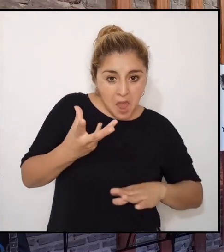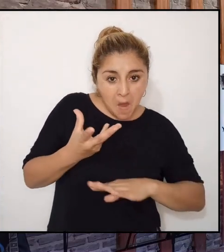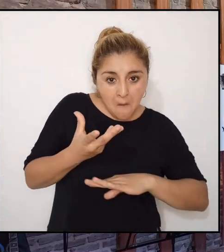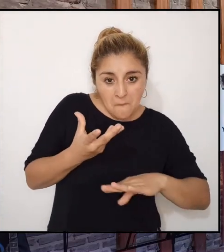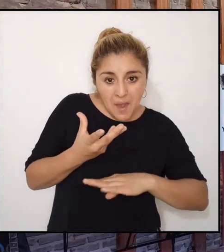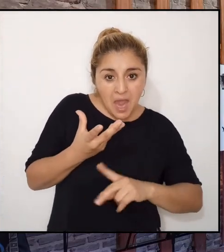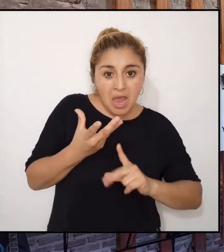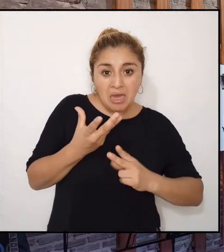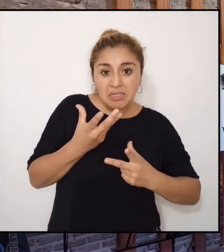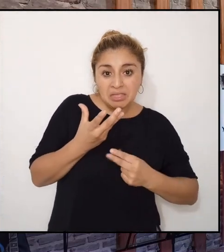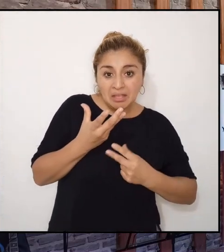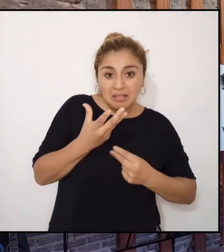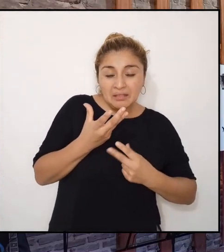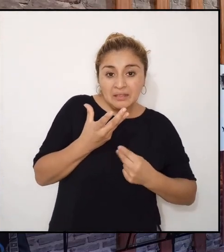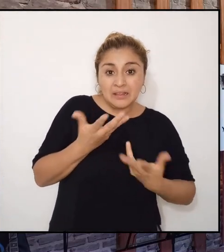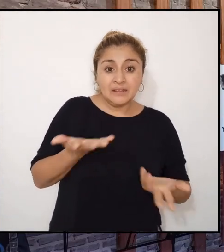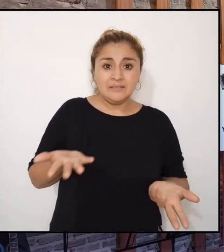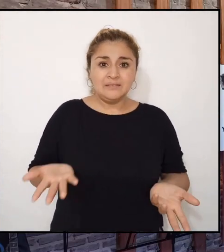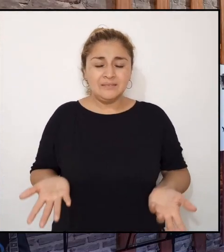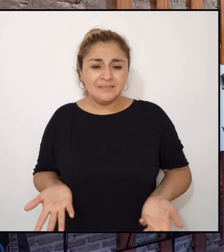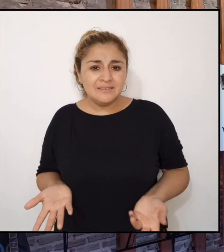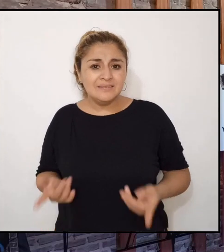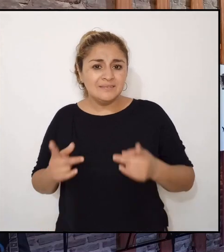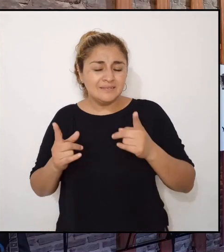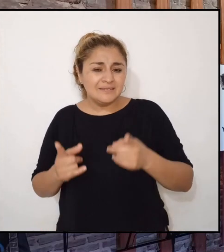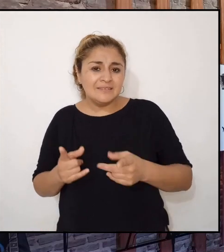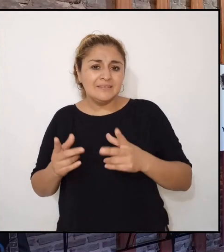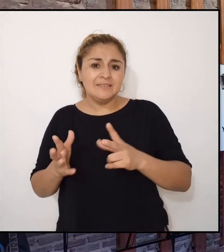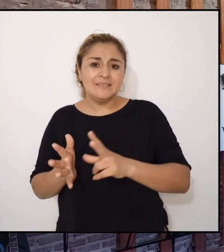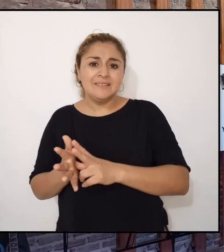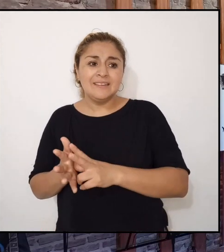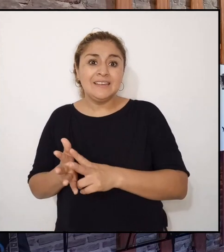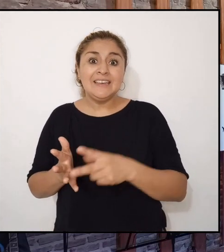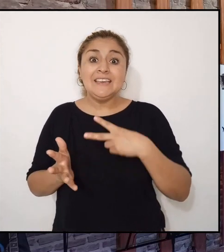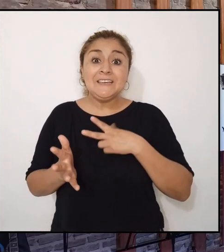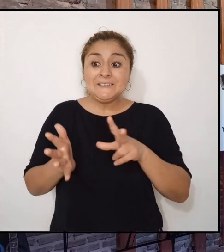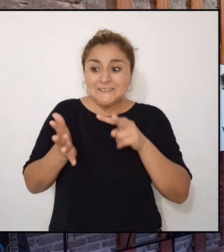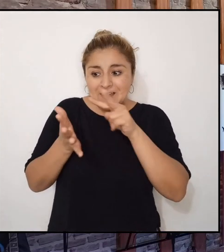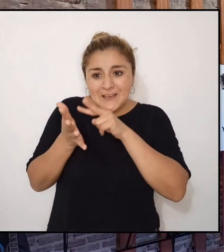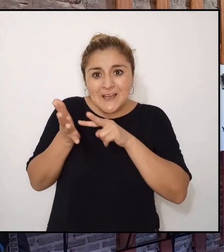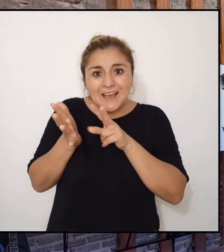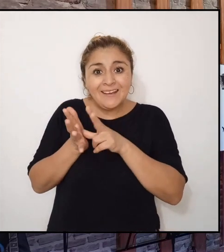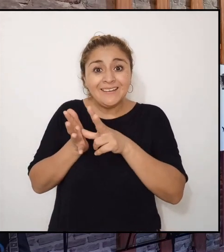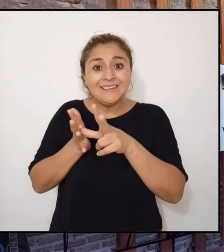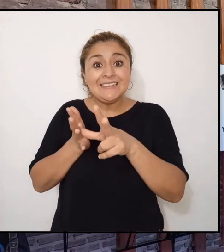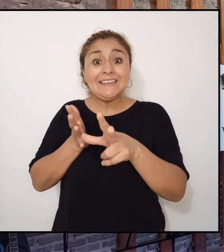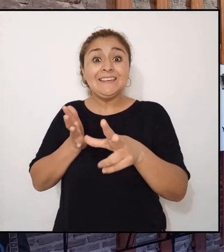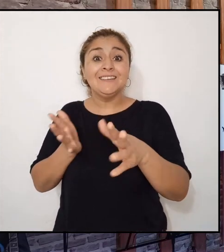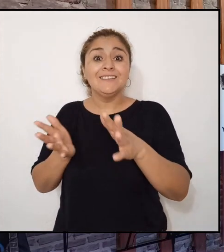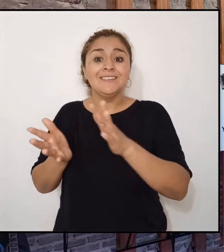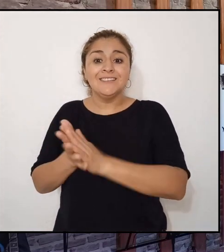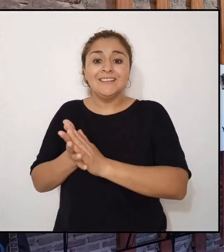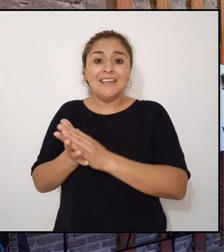cuando está mencionando la tierra, dice, y está sostenida de la nada.